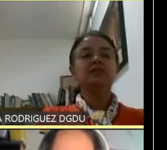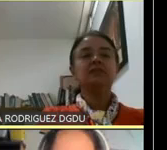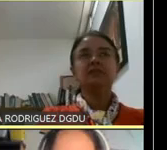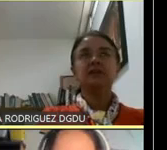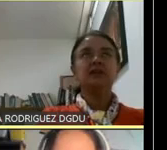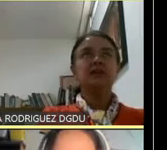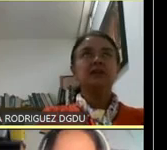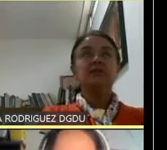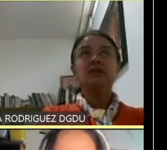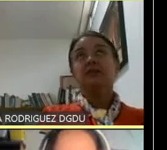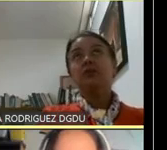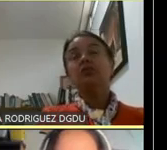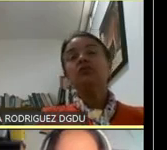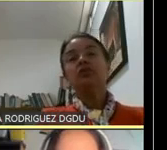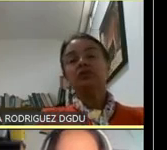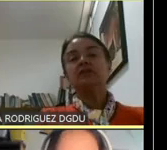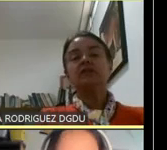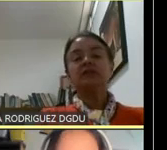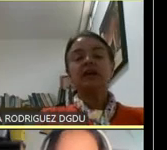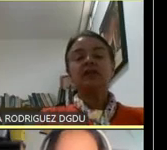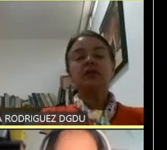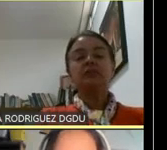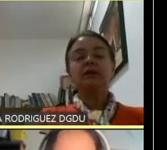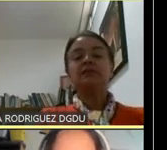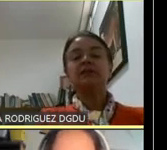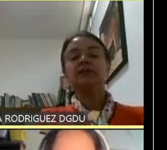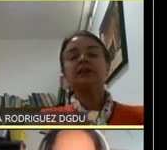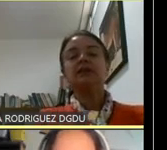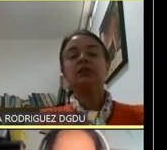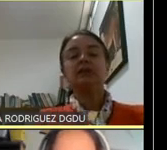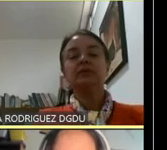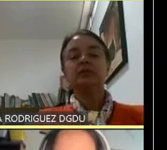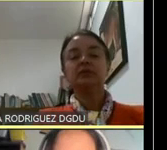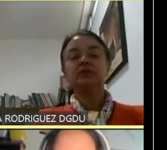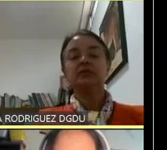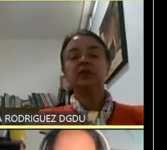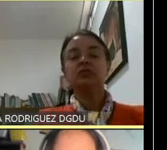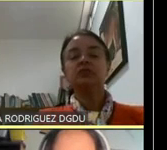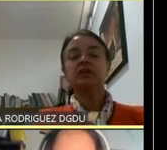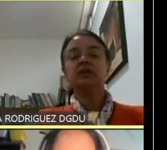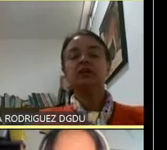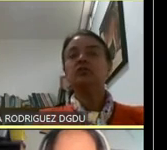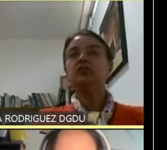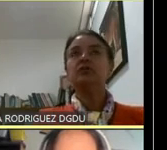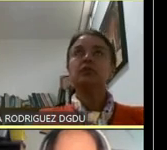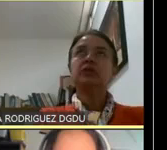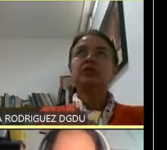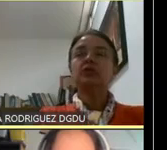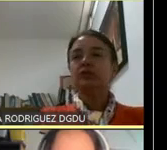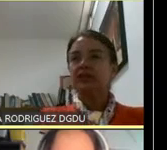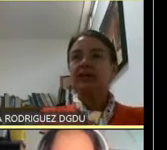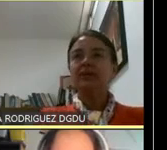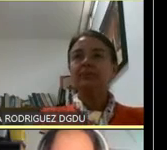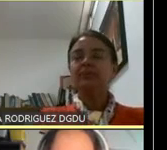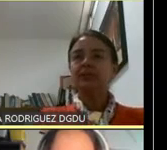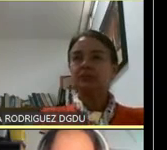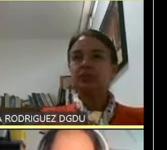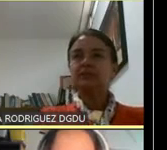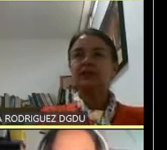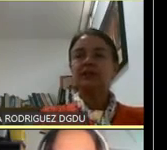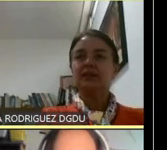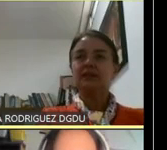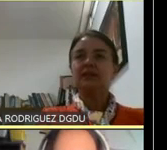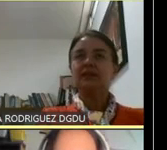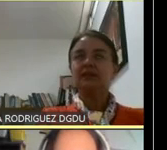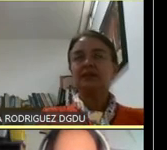de un esguince de segundo o tercer grado el paciente o el deportista use algún tipo de tobillera